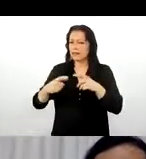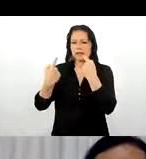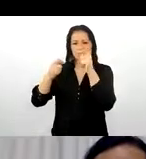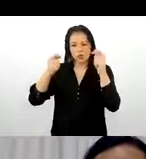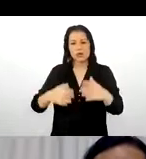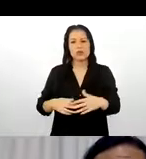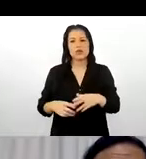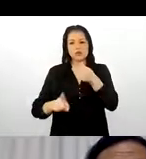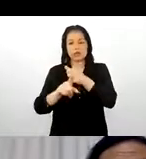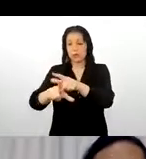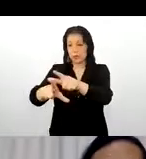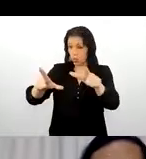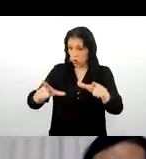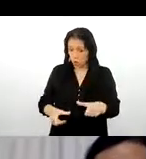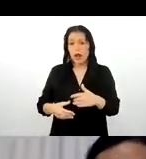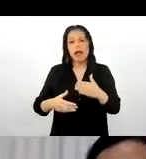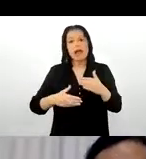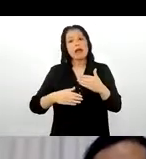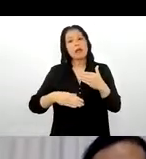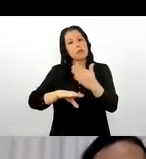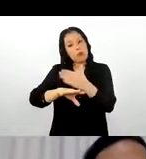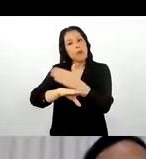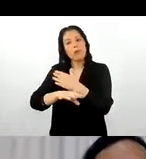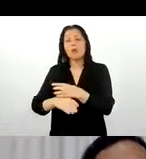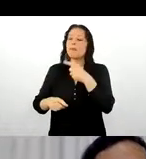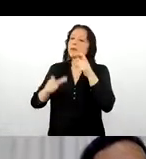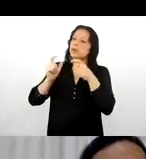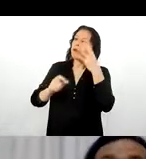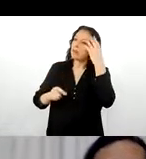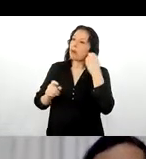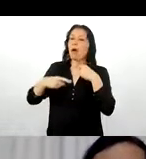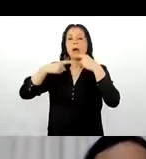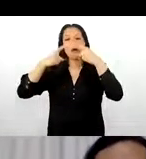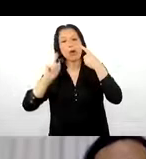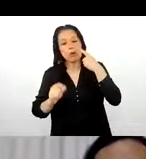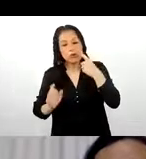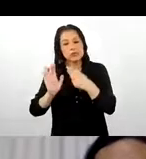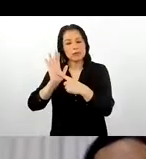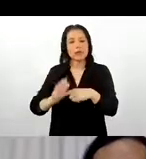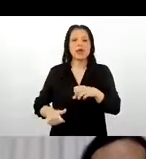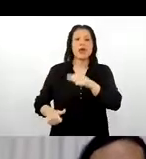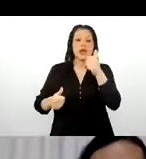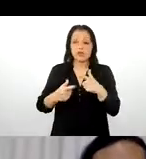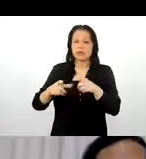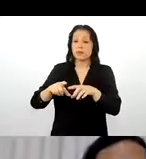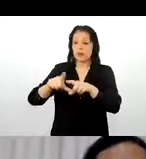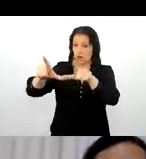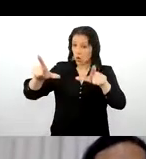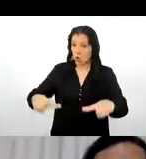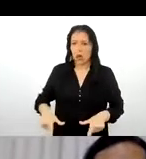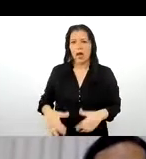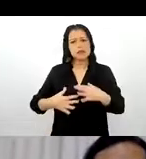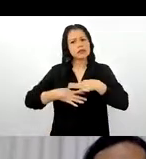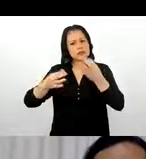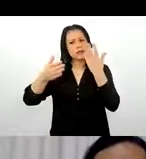espacio que poco a poco se está siendo conocido, ¿no? Y uno de los puntos también, uno de los destinos muy interesantes dentro de